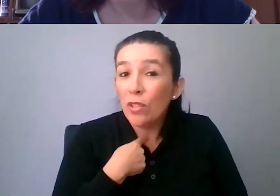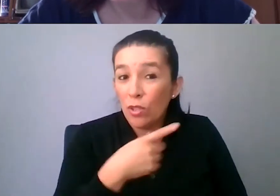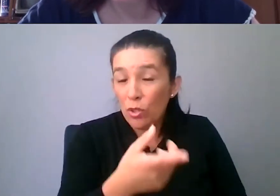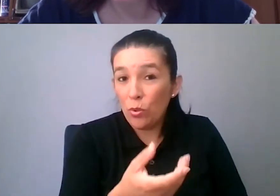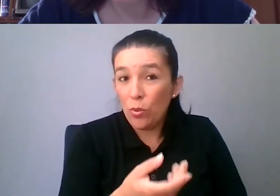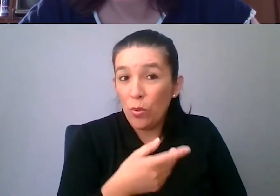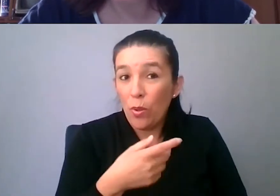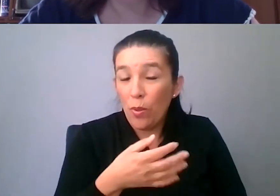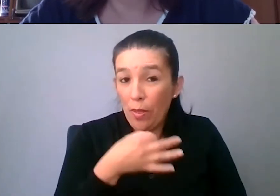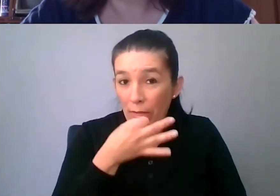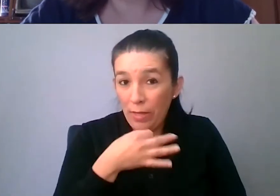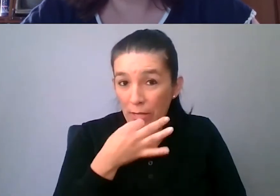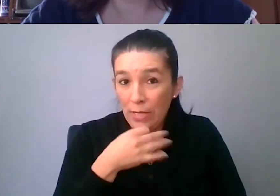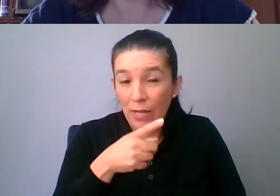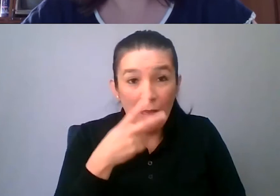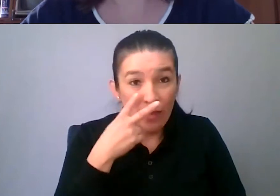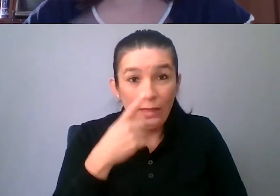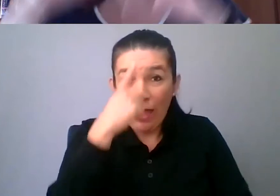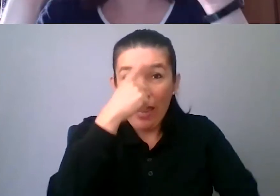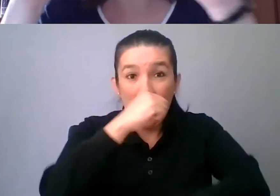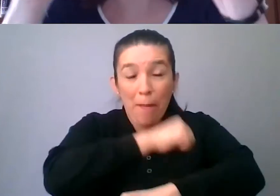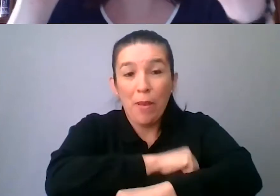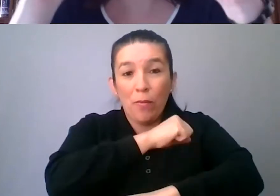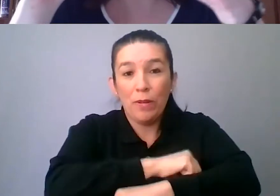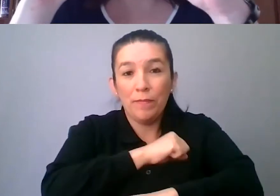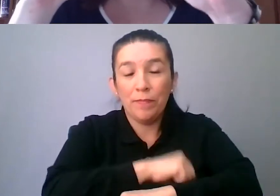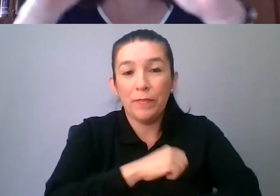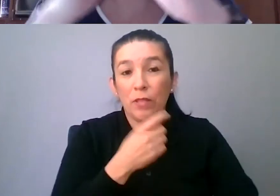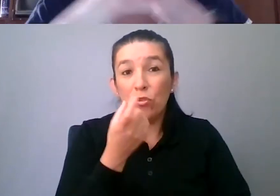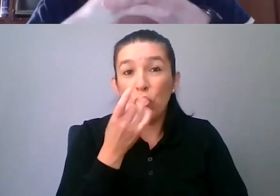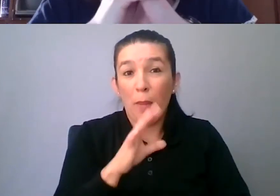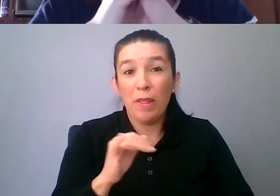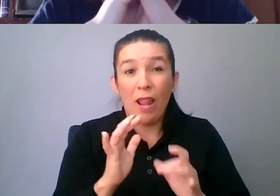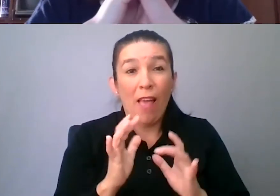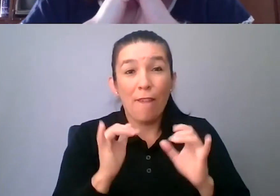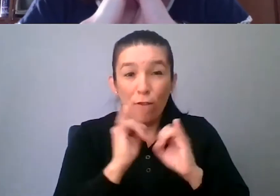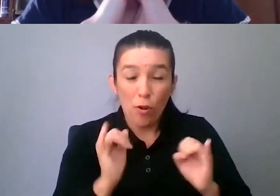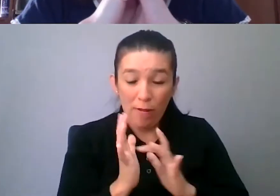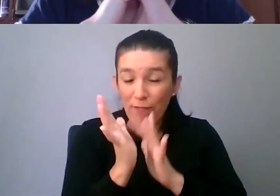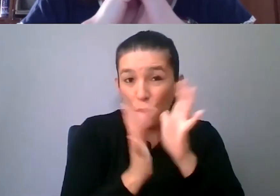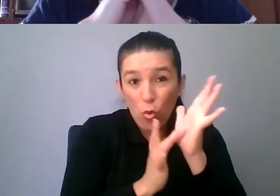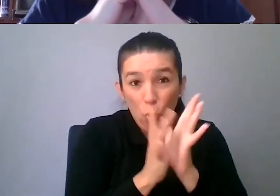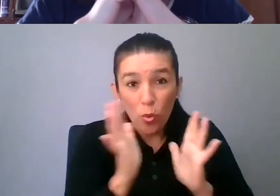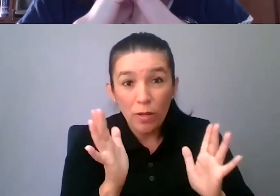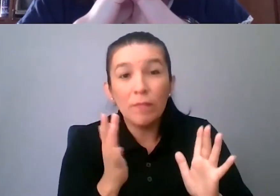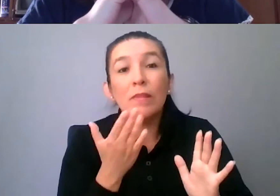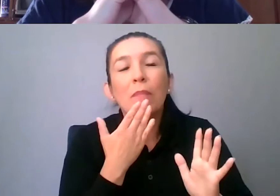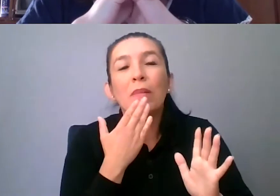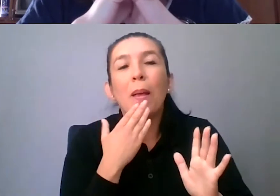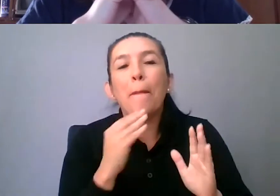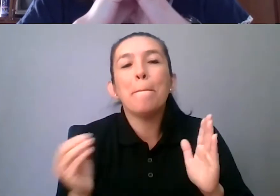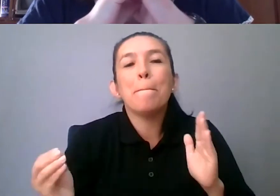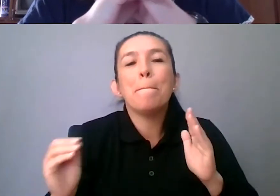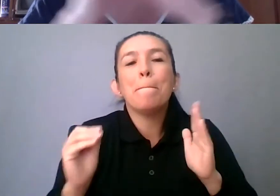viendo Marcela en Isla de Pascua es, claro, que no es solamente la figura, sino que también tiene esta explicación que